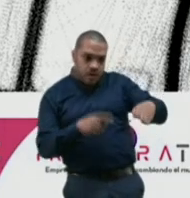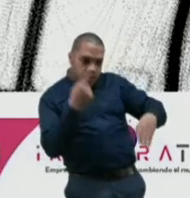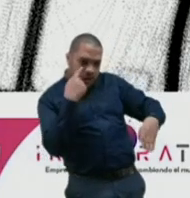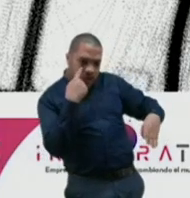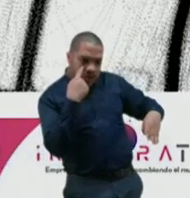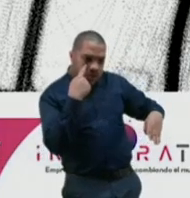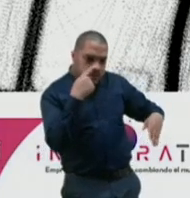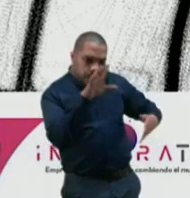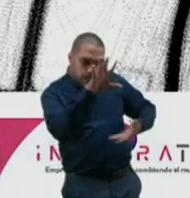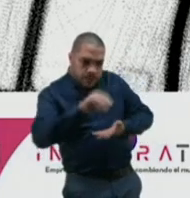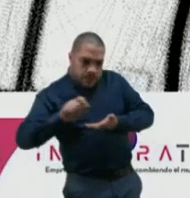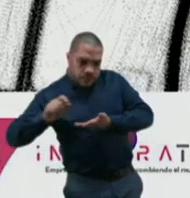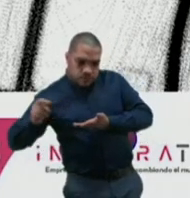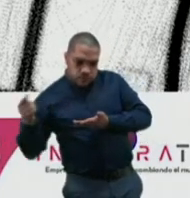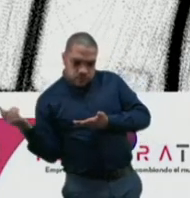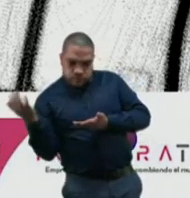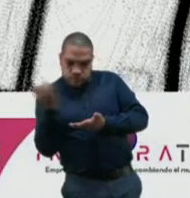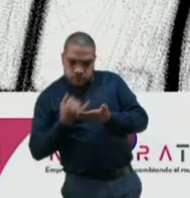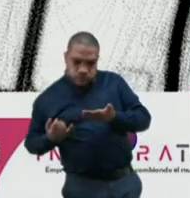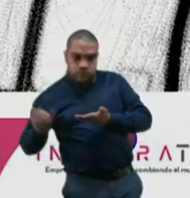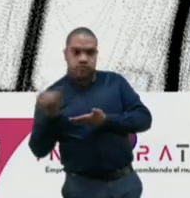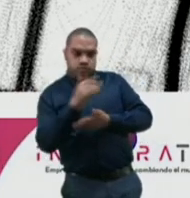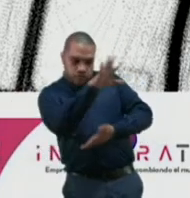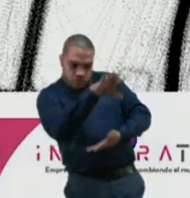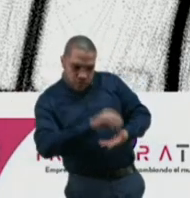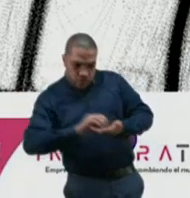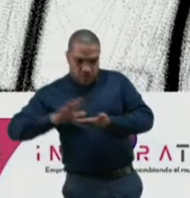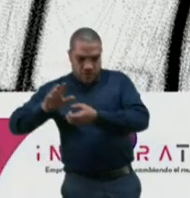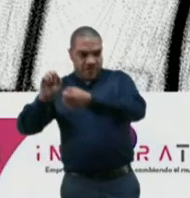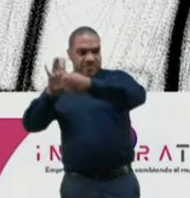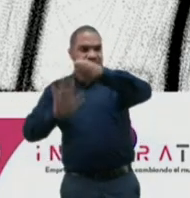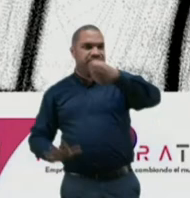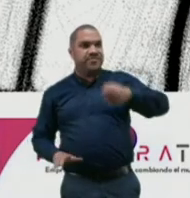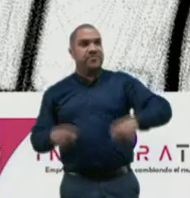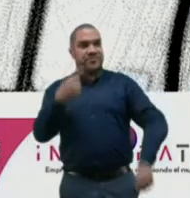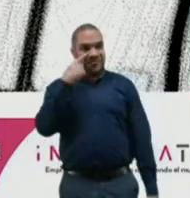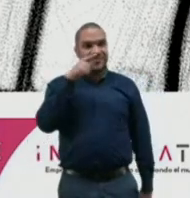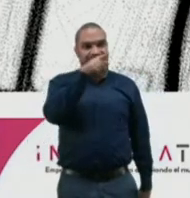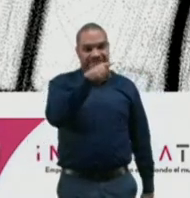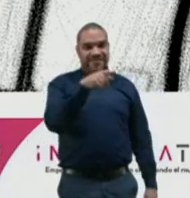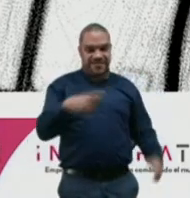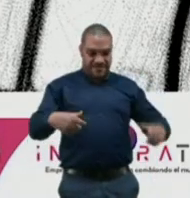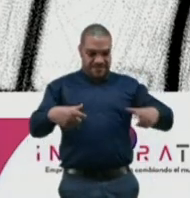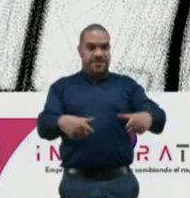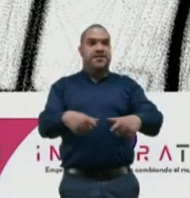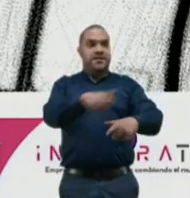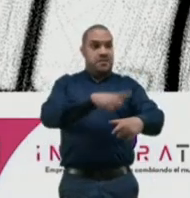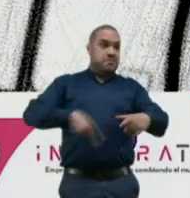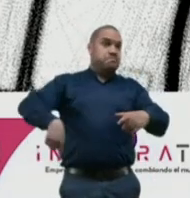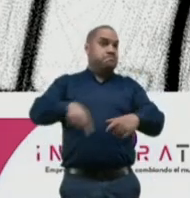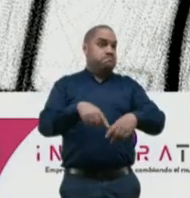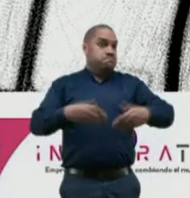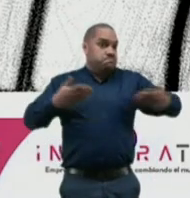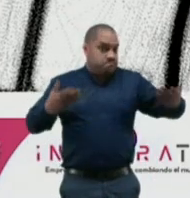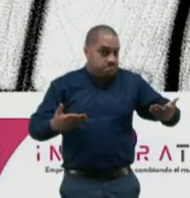Empezamos a recibir algo que se ve como un mapa. Si yo les digo que esta es una rotonda, parece una rotonda. Entonces, efectivamente, es una rotonda. Entonces,